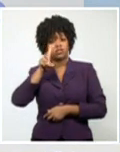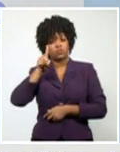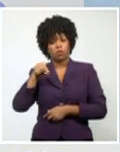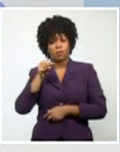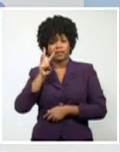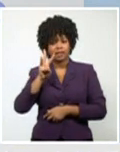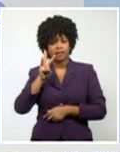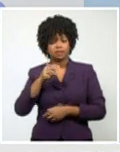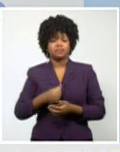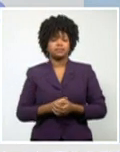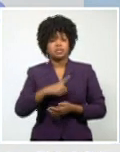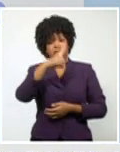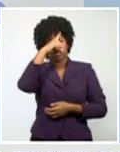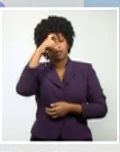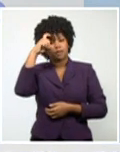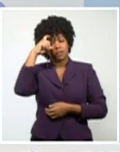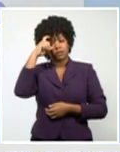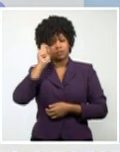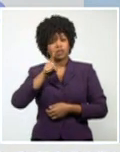Santi Espíritu 14,6,